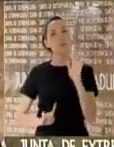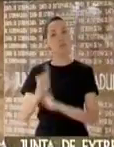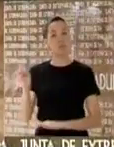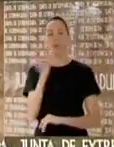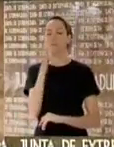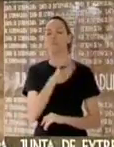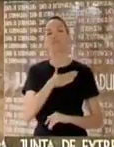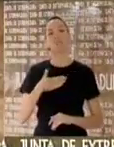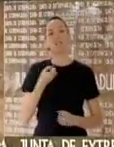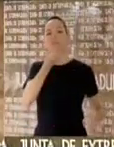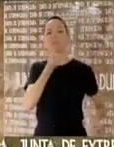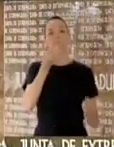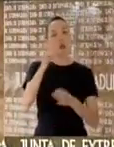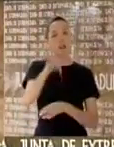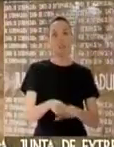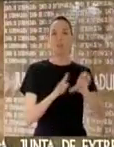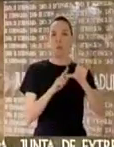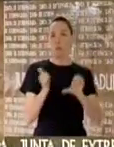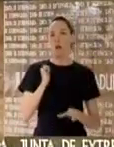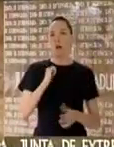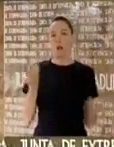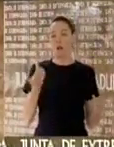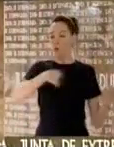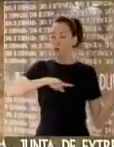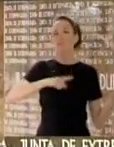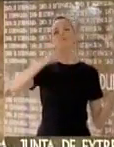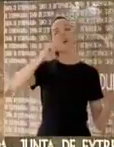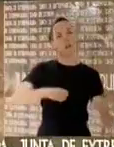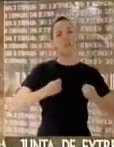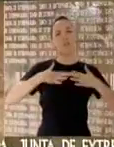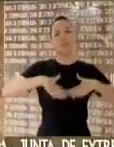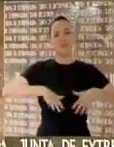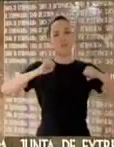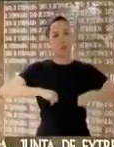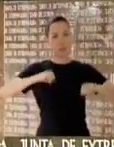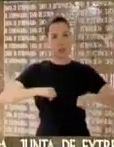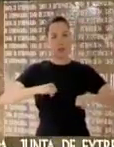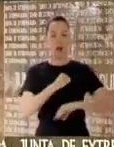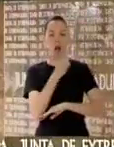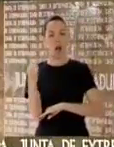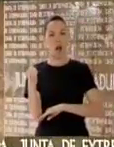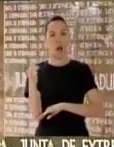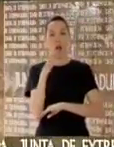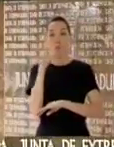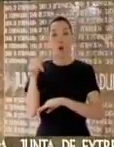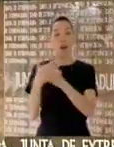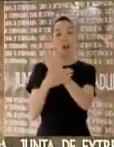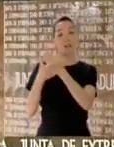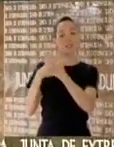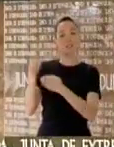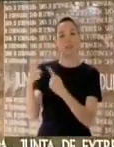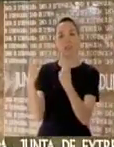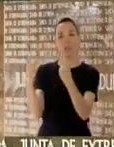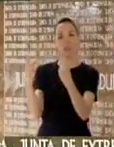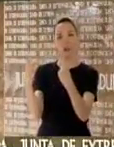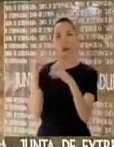aquí y desde Extremadura. Nosotros también hacemos fuerte al Estado. Y el Estado necesita ahora más fuerza que nunca y más